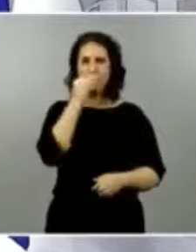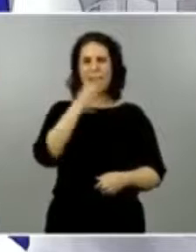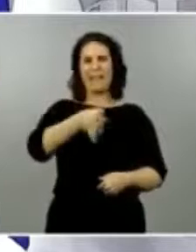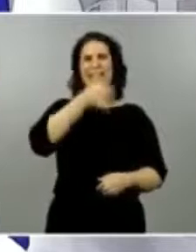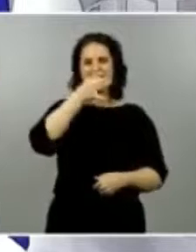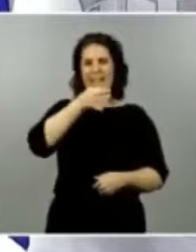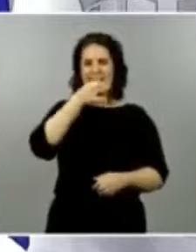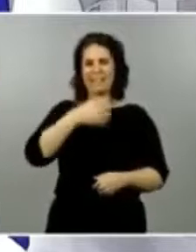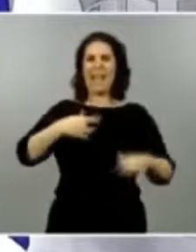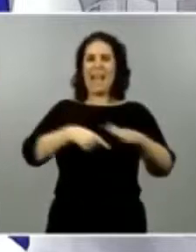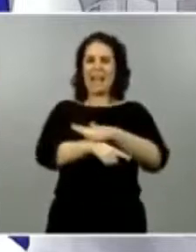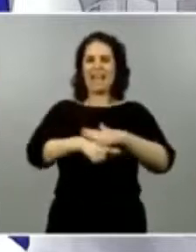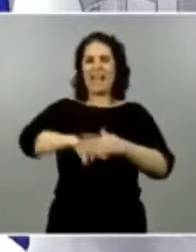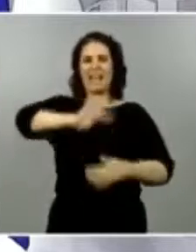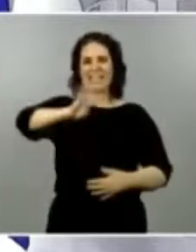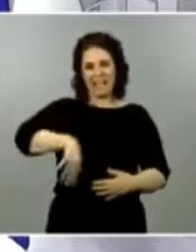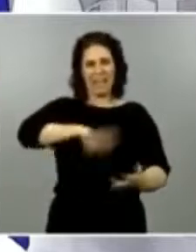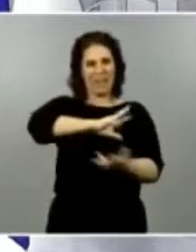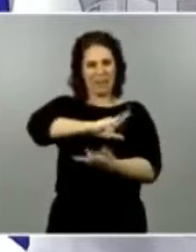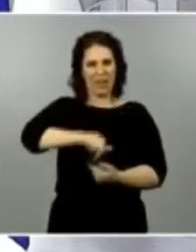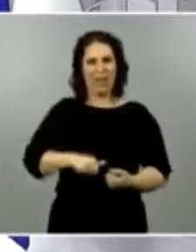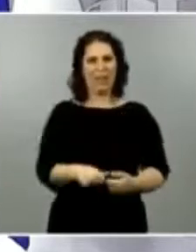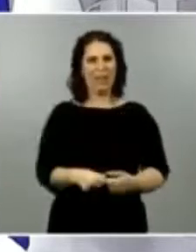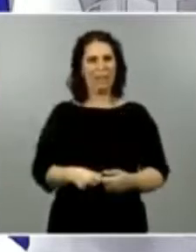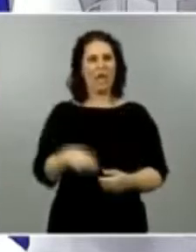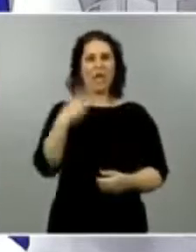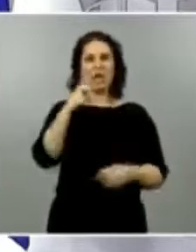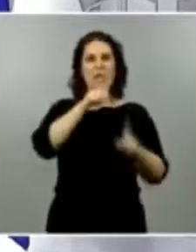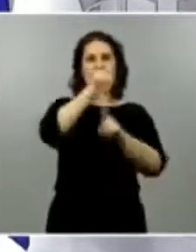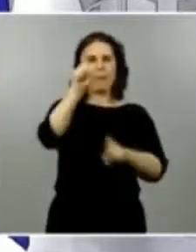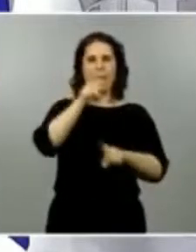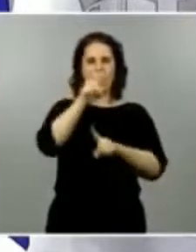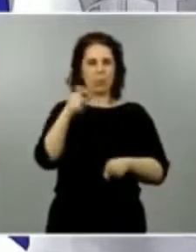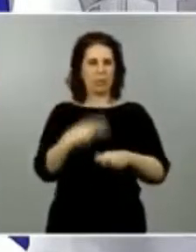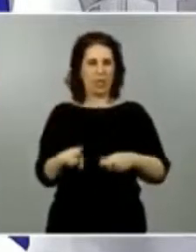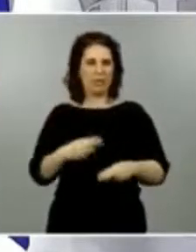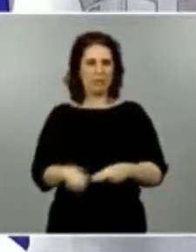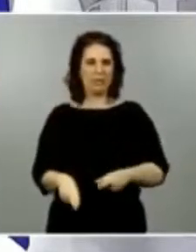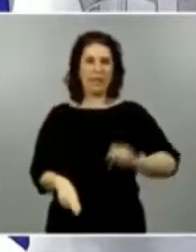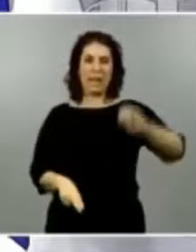agencia catalana de noticias nuevas preguntas en clave política la primera